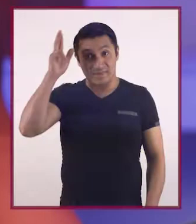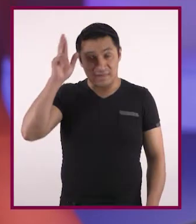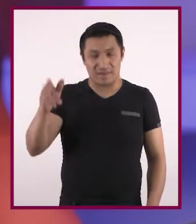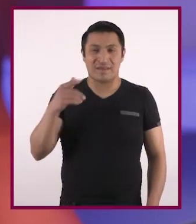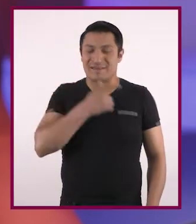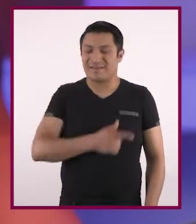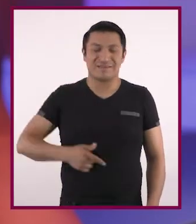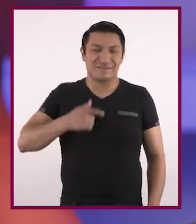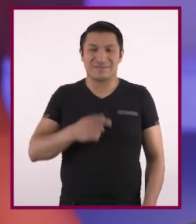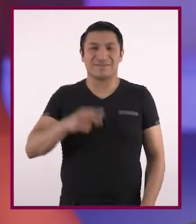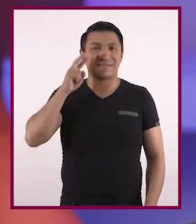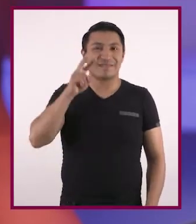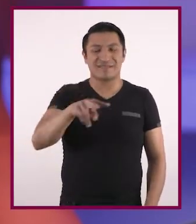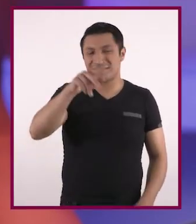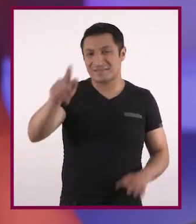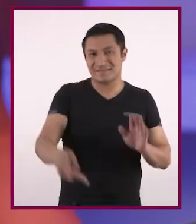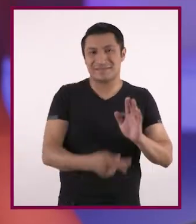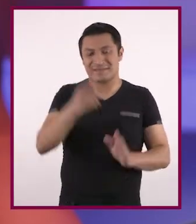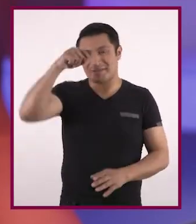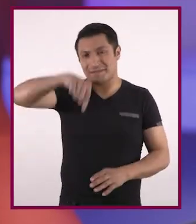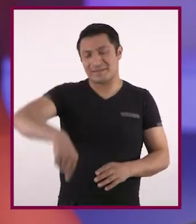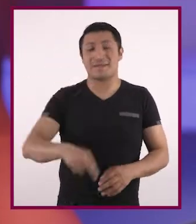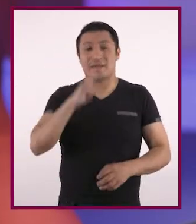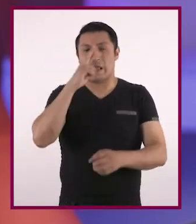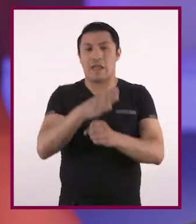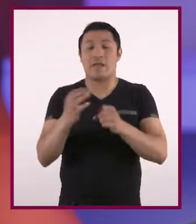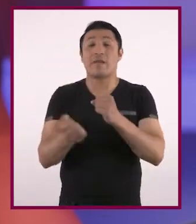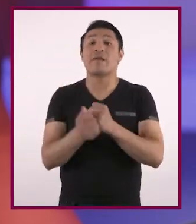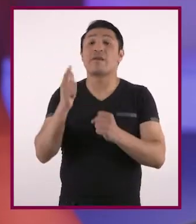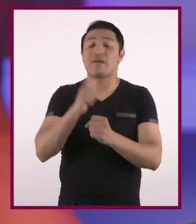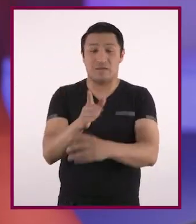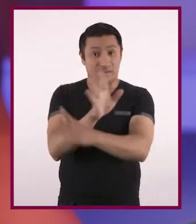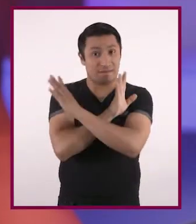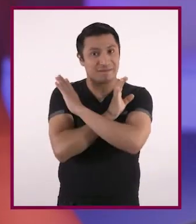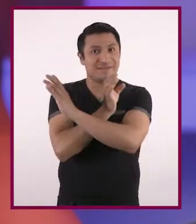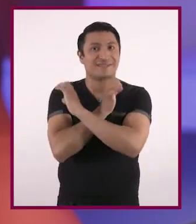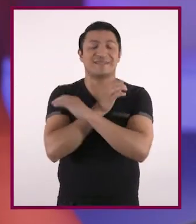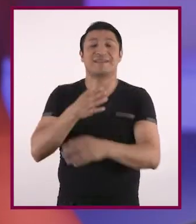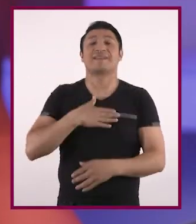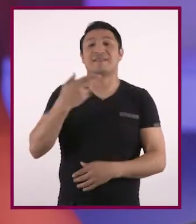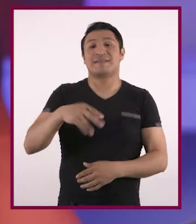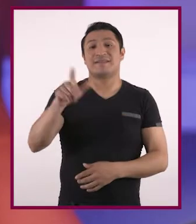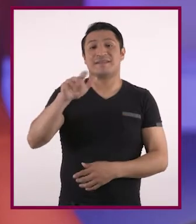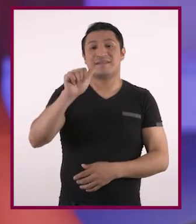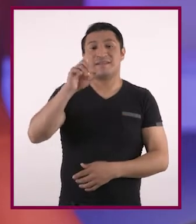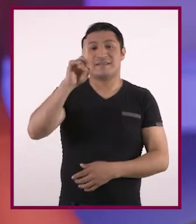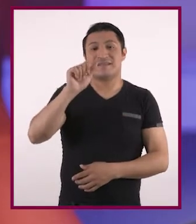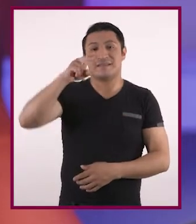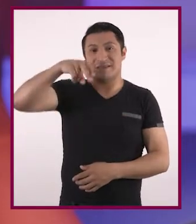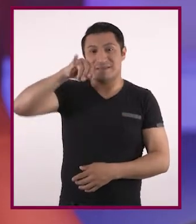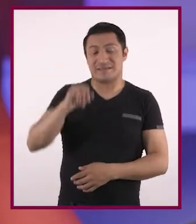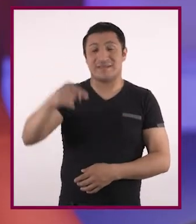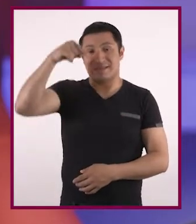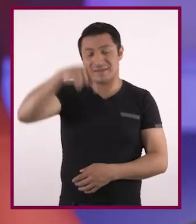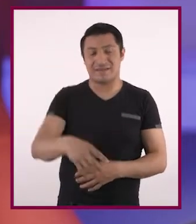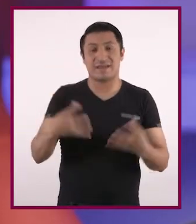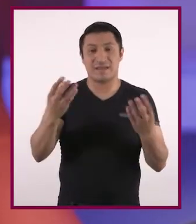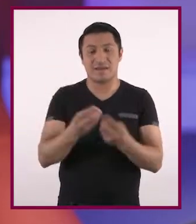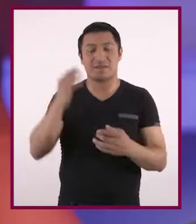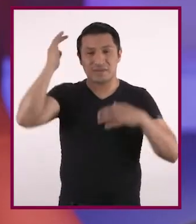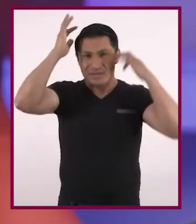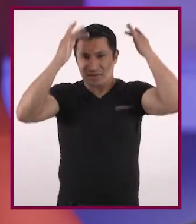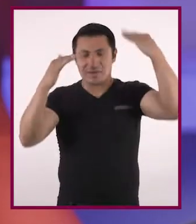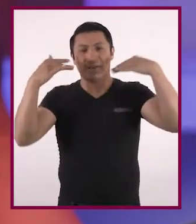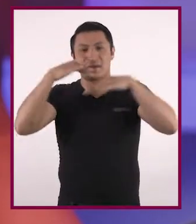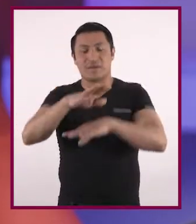Hola, me da mucho gusto que nos acompañen en un programa más de responsabilidad social, cívica y ética. Yo soy Shadani Policanti y este es un espacio para reflexionar sobre